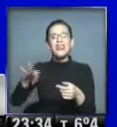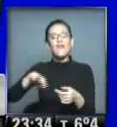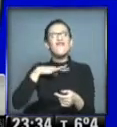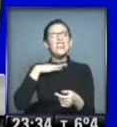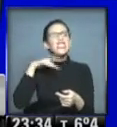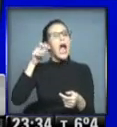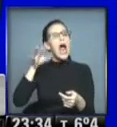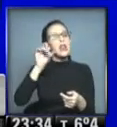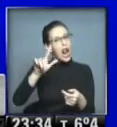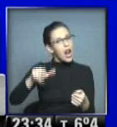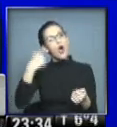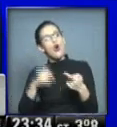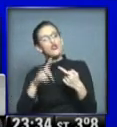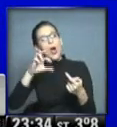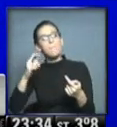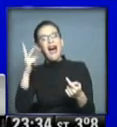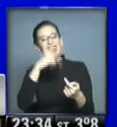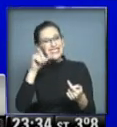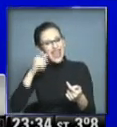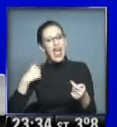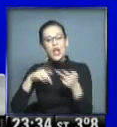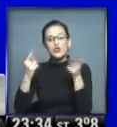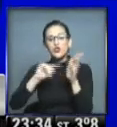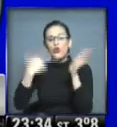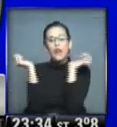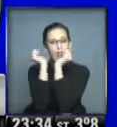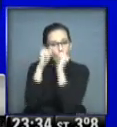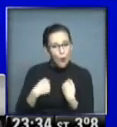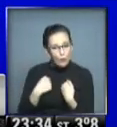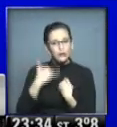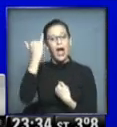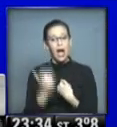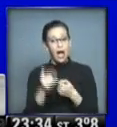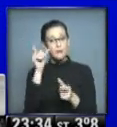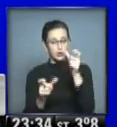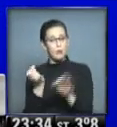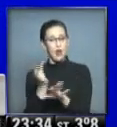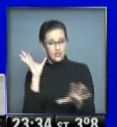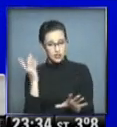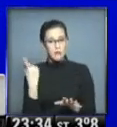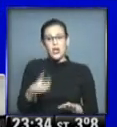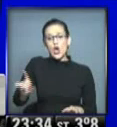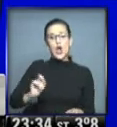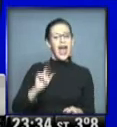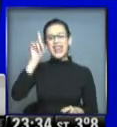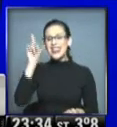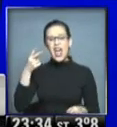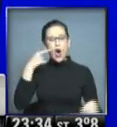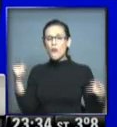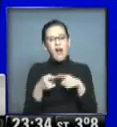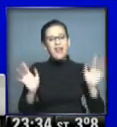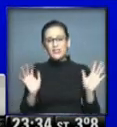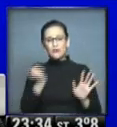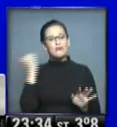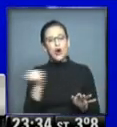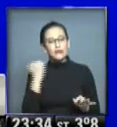soy yo, de Fuerte Apache, de Ciudad Culta. Hay actores profesionales también. Pero bueno, la idea principal fue, y